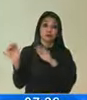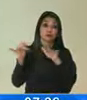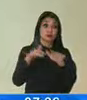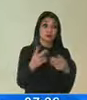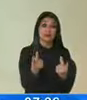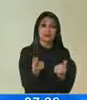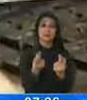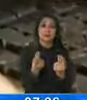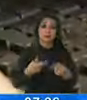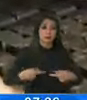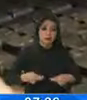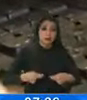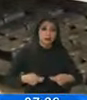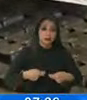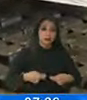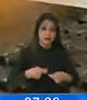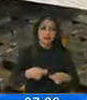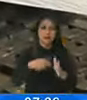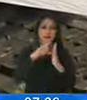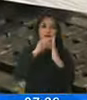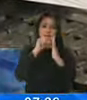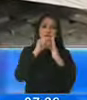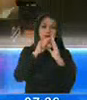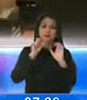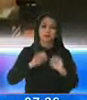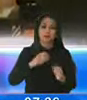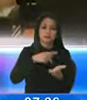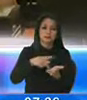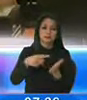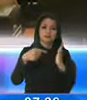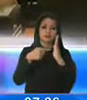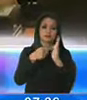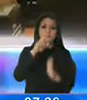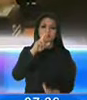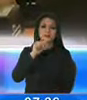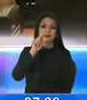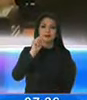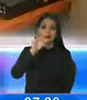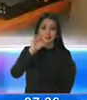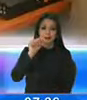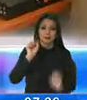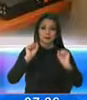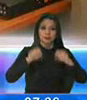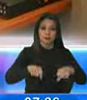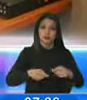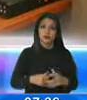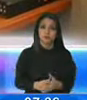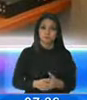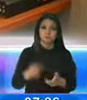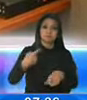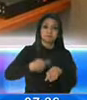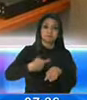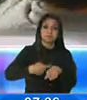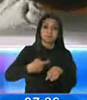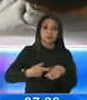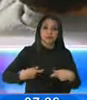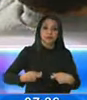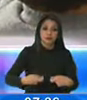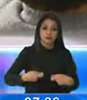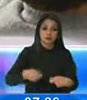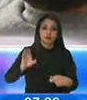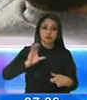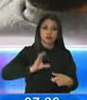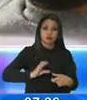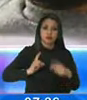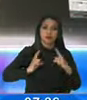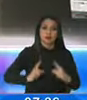la proyección de sus gastos personales previo al pago del impuesto a la renta. Deberán especificar los montos que egresan por